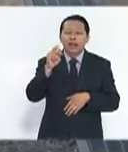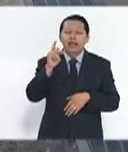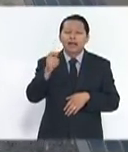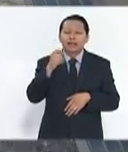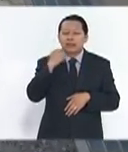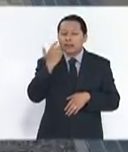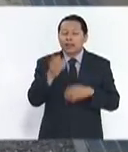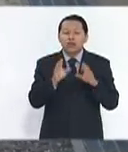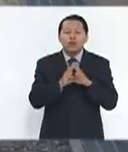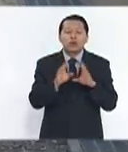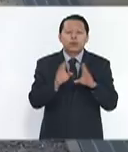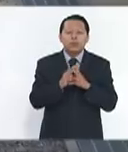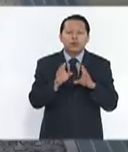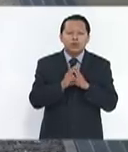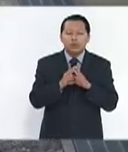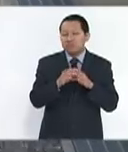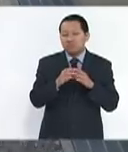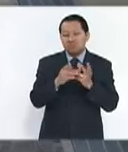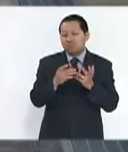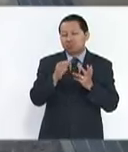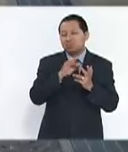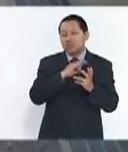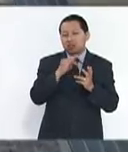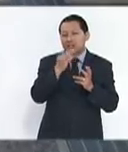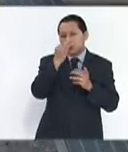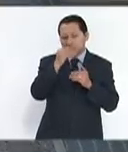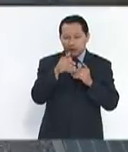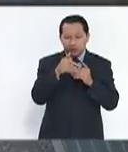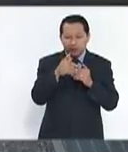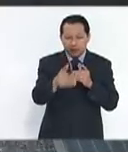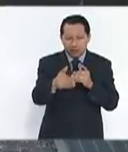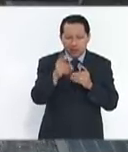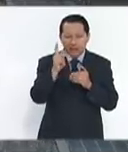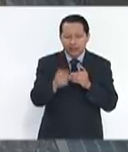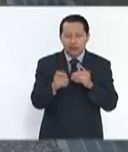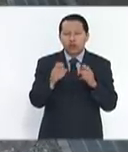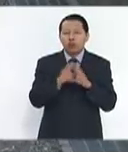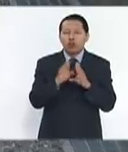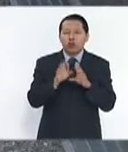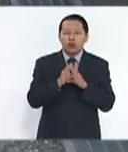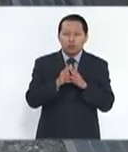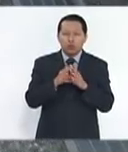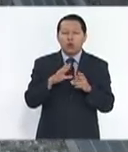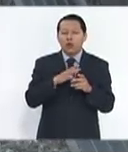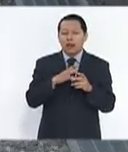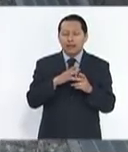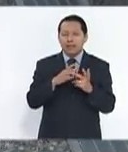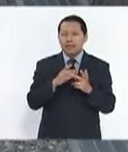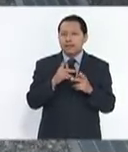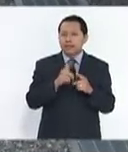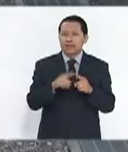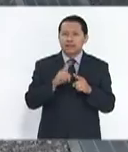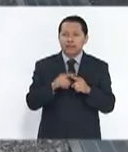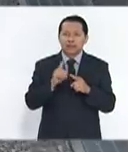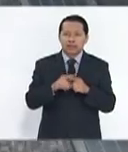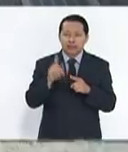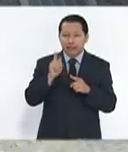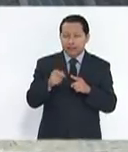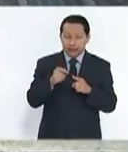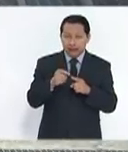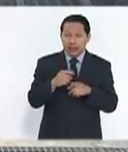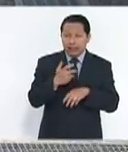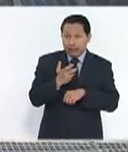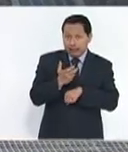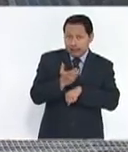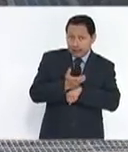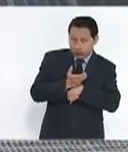el mediano plazo, pues que se relajen las medidas que le ha impuesto tanto Estados